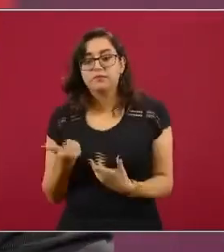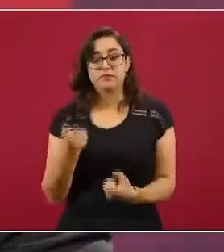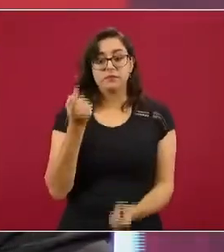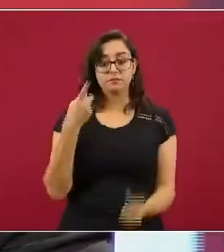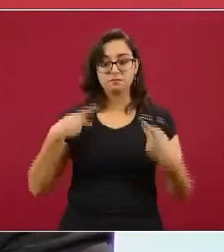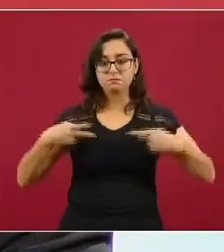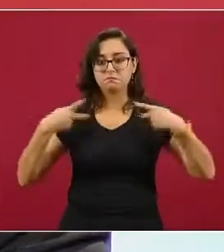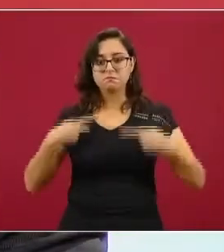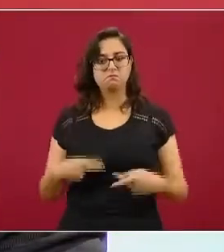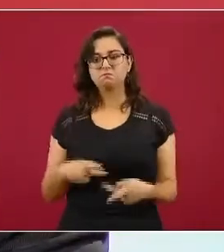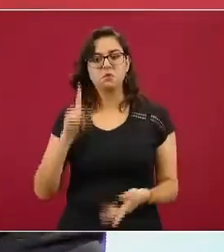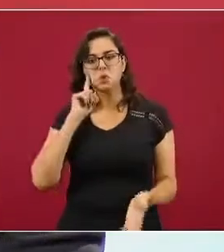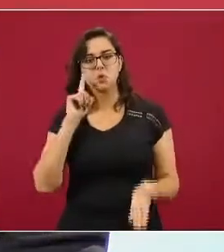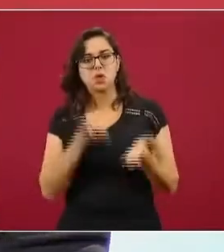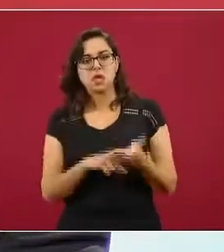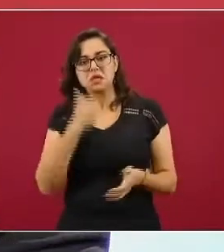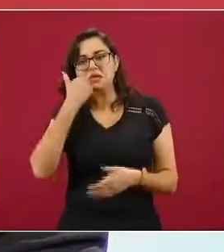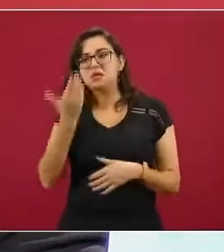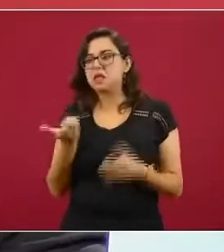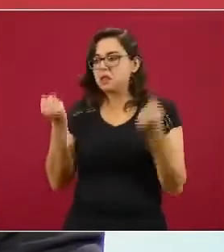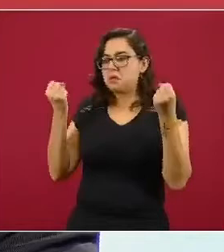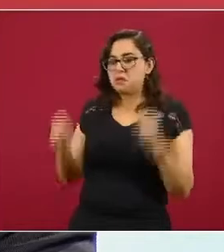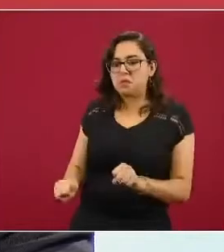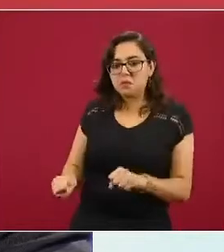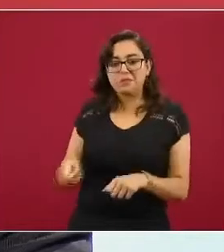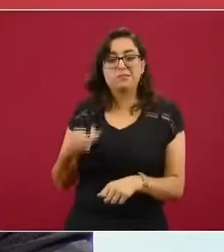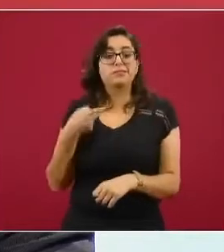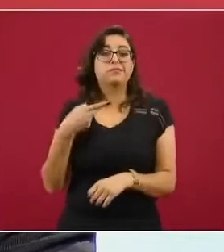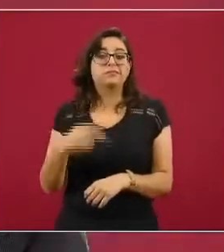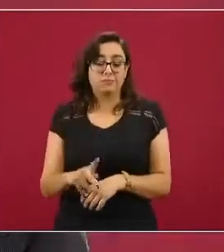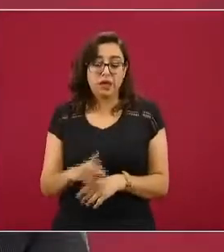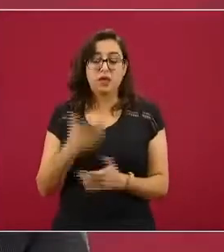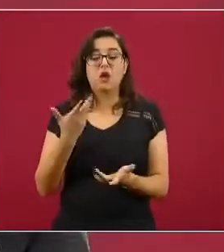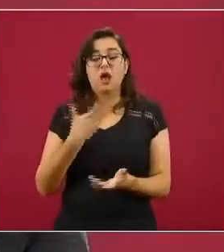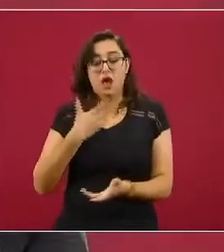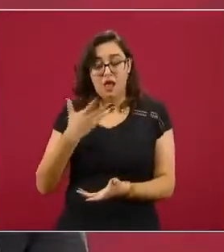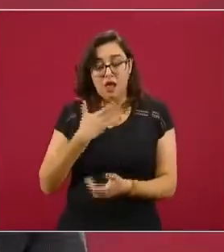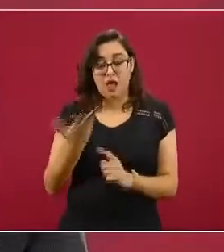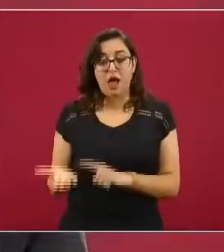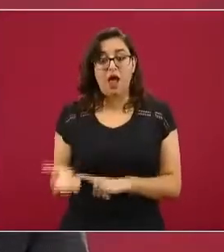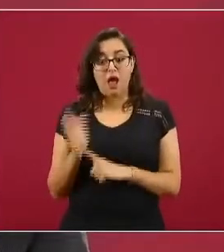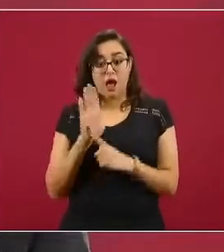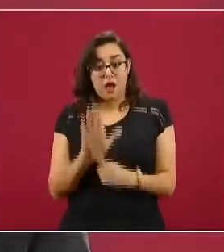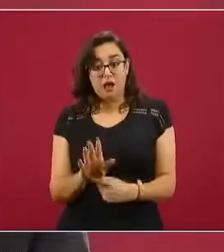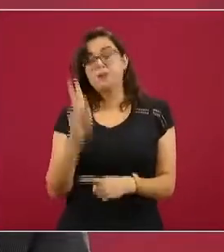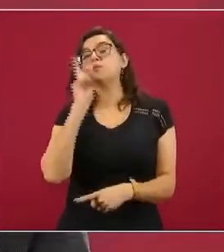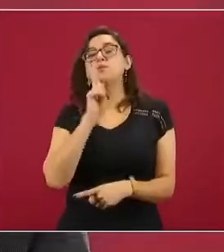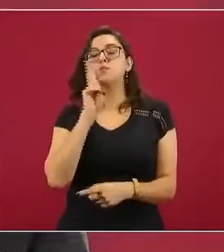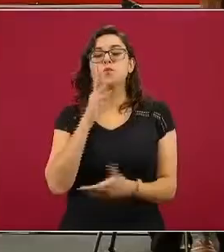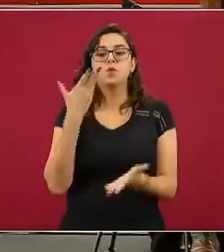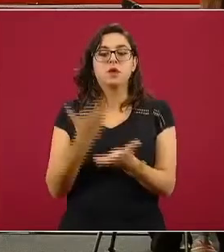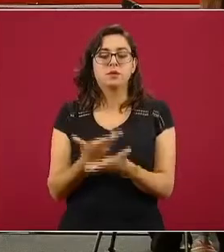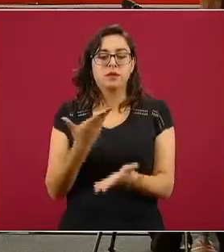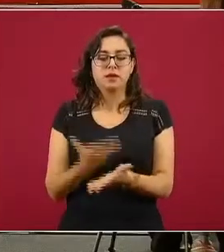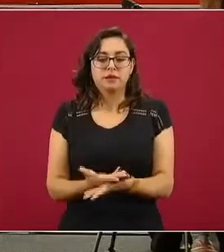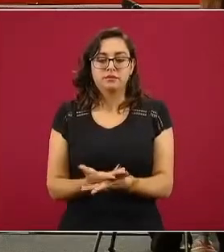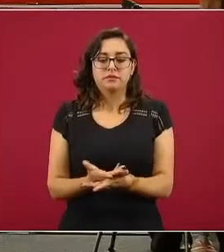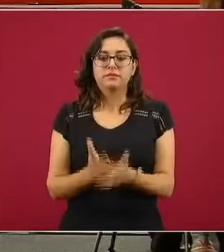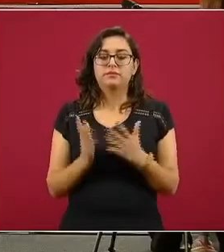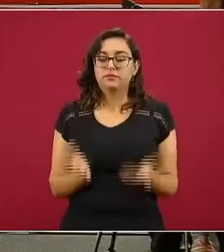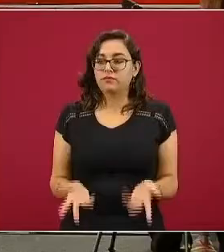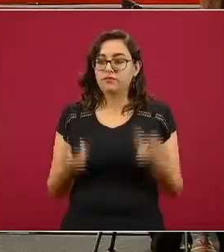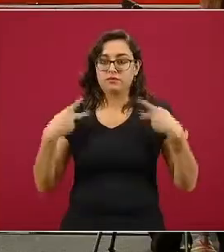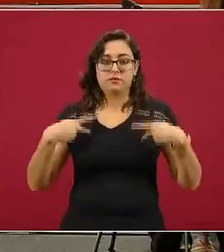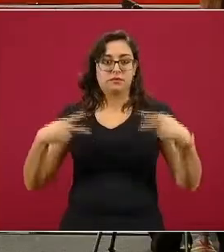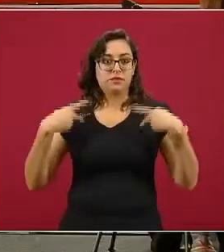ser inefectivo, sin embargo tenemos la evidencia, entre otras, de la movilidad en el espacio público que acabamos de